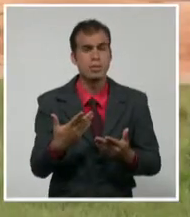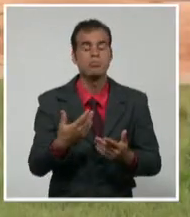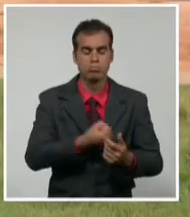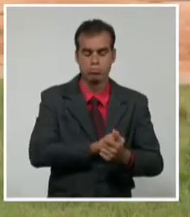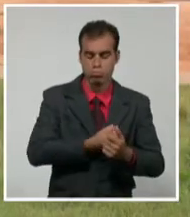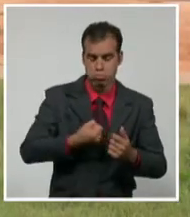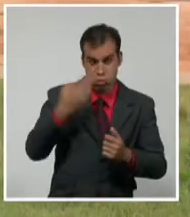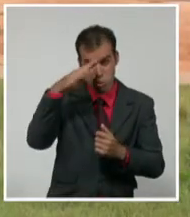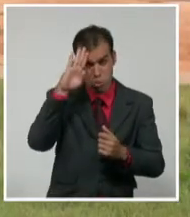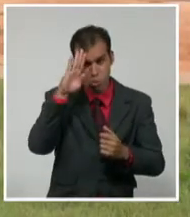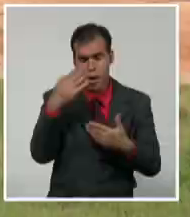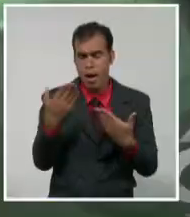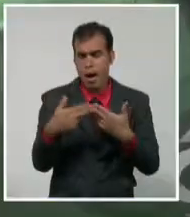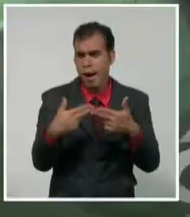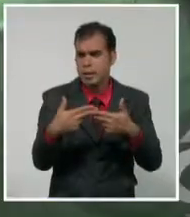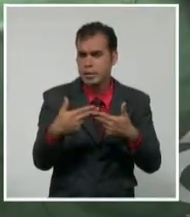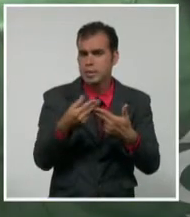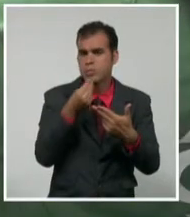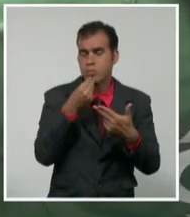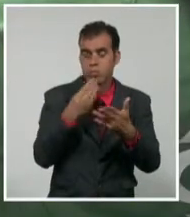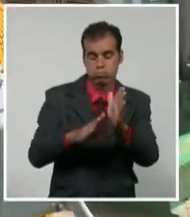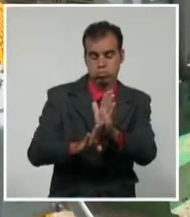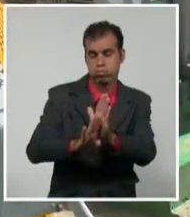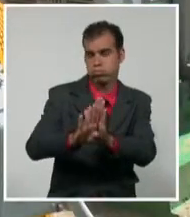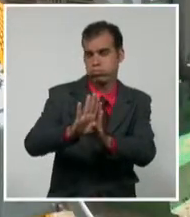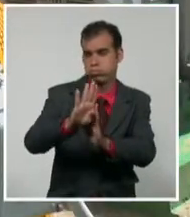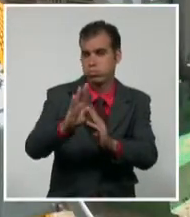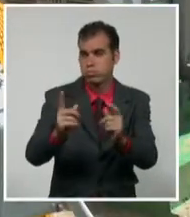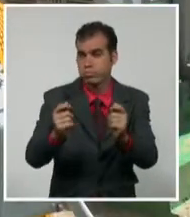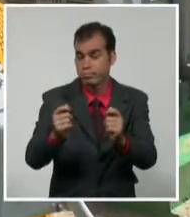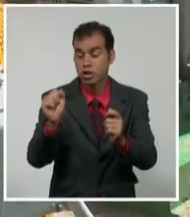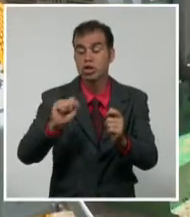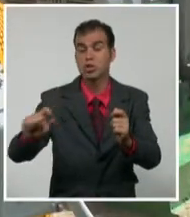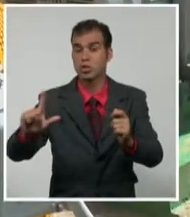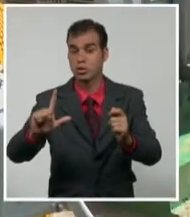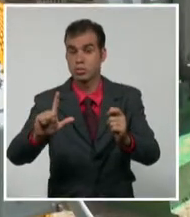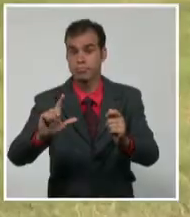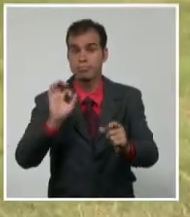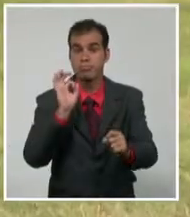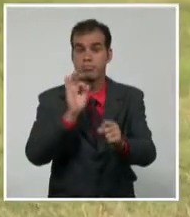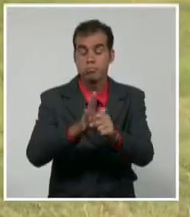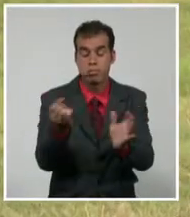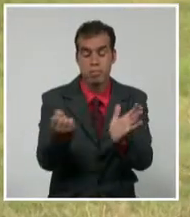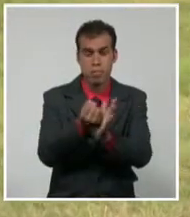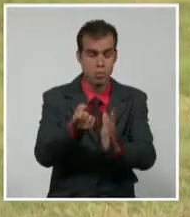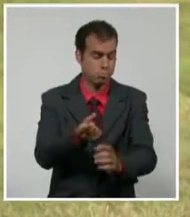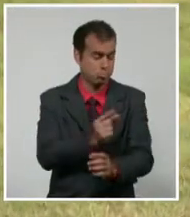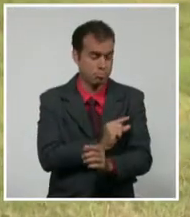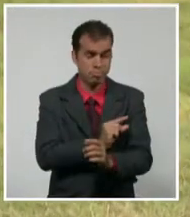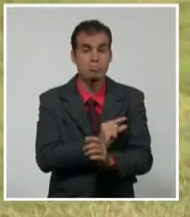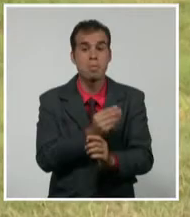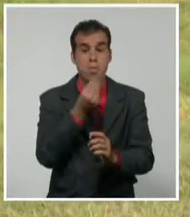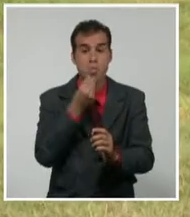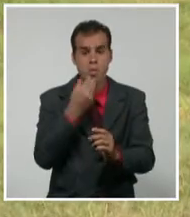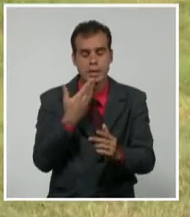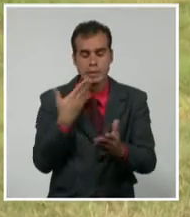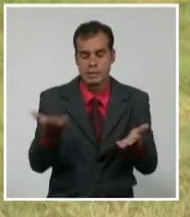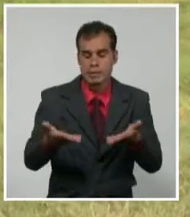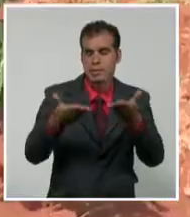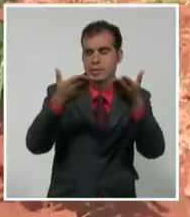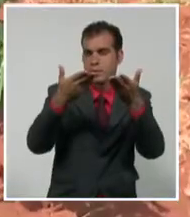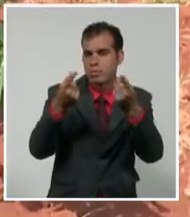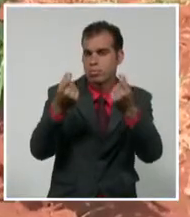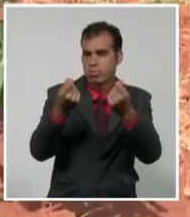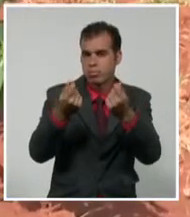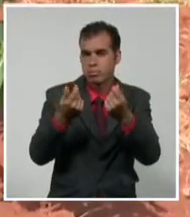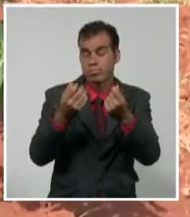por darle un impulso al ámbito económico y social a partir de la estrategia aprobada recientemente para fortalecer la economía ante